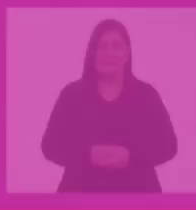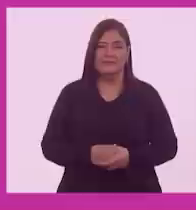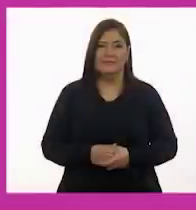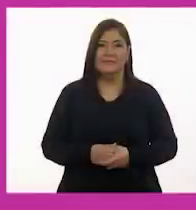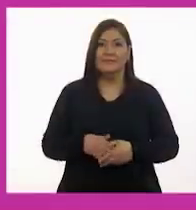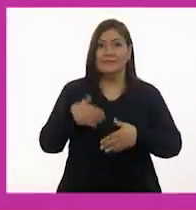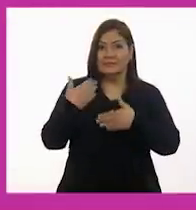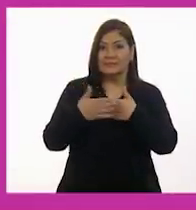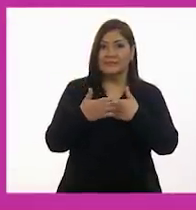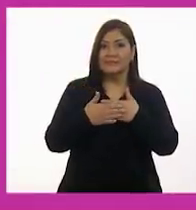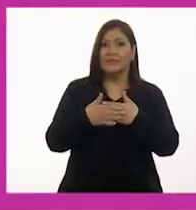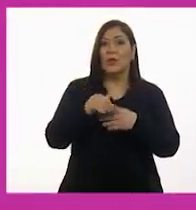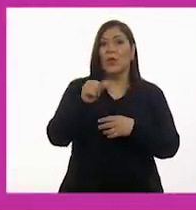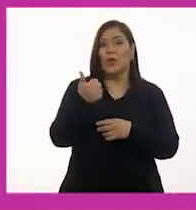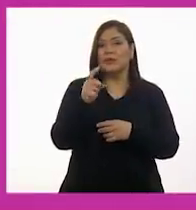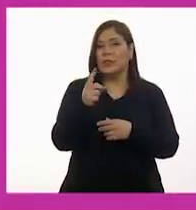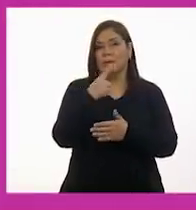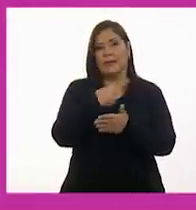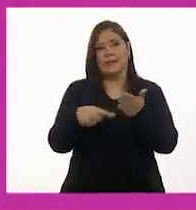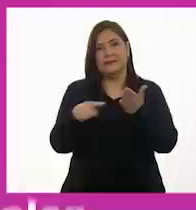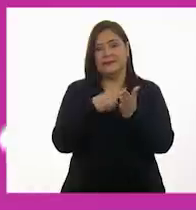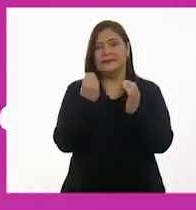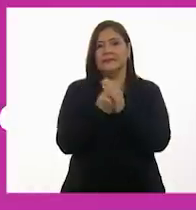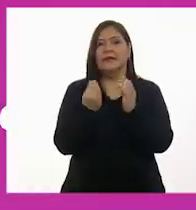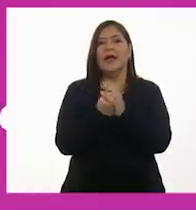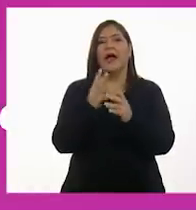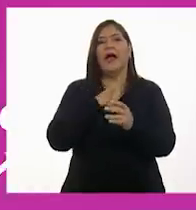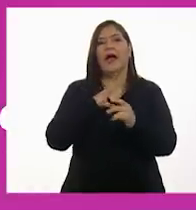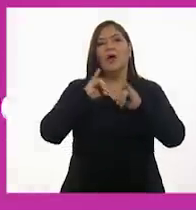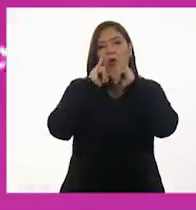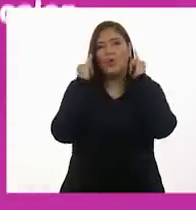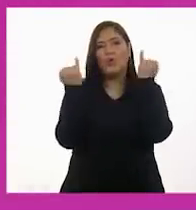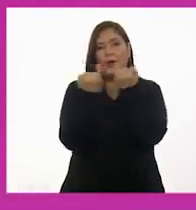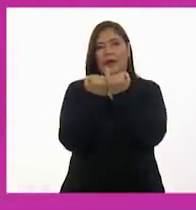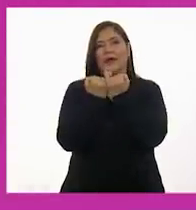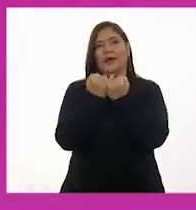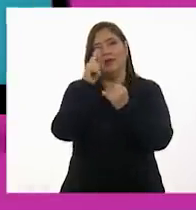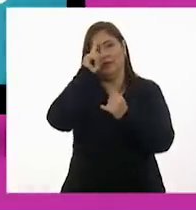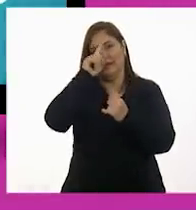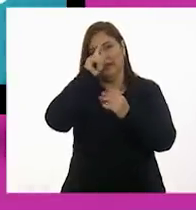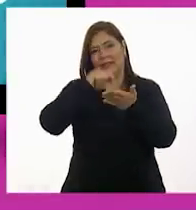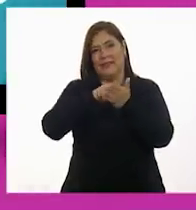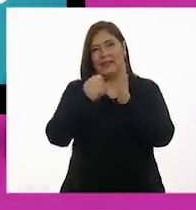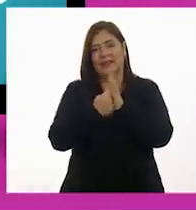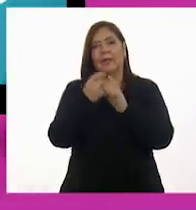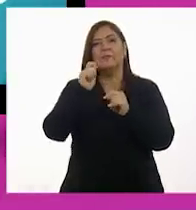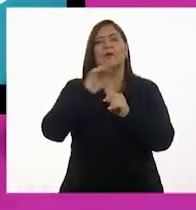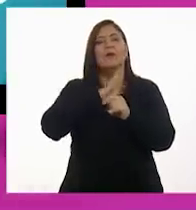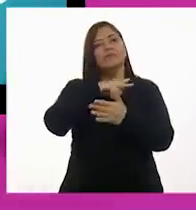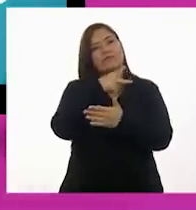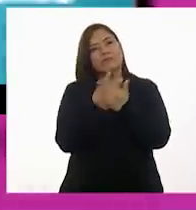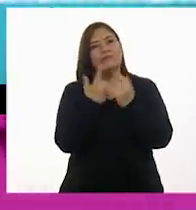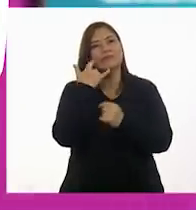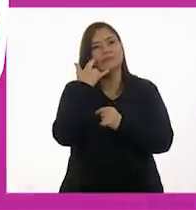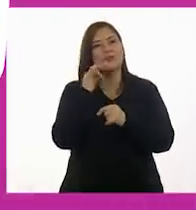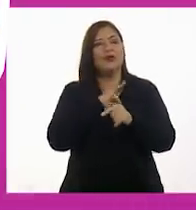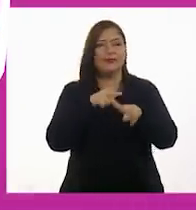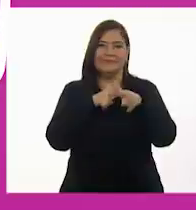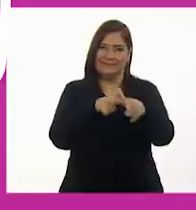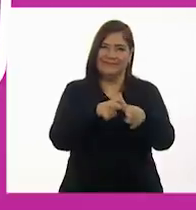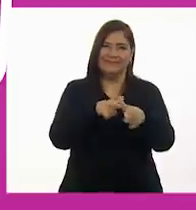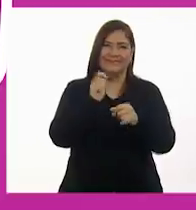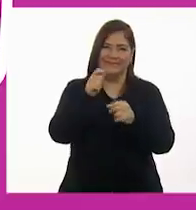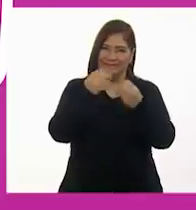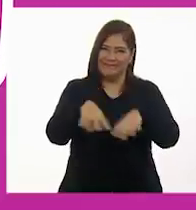El 11 de diciembre no habrá clases porque hay Consejo Técnico Escolar, así que tendremos programación de entretenimiento. No te la pierdas.